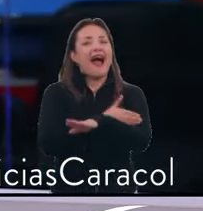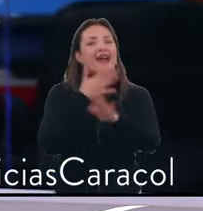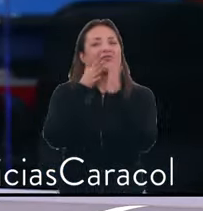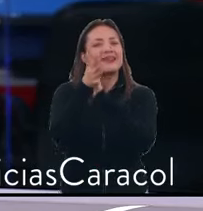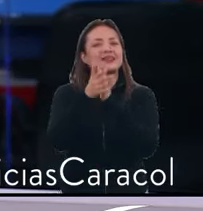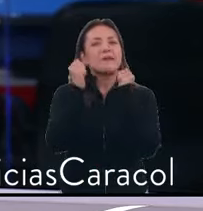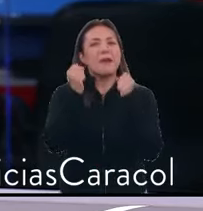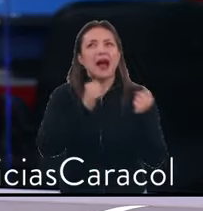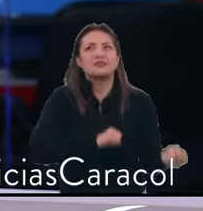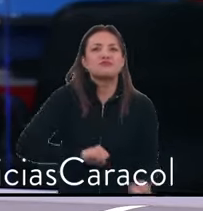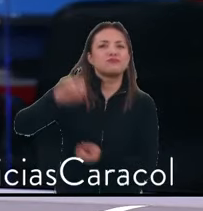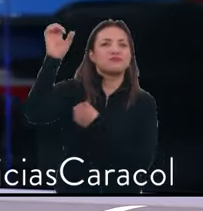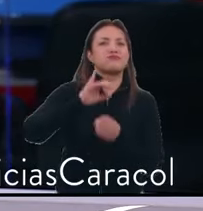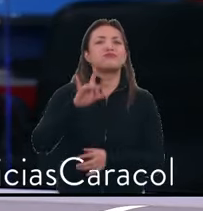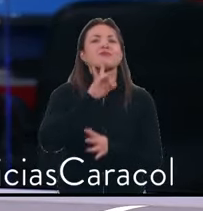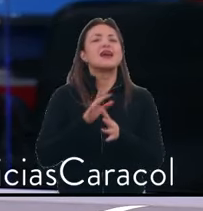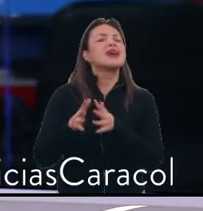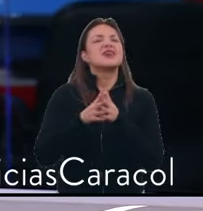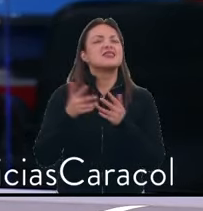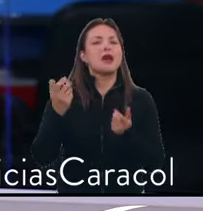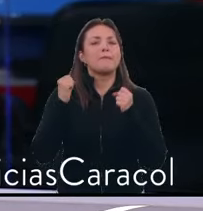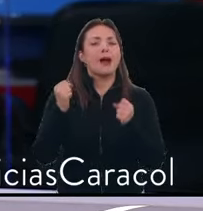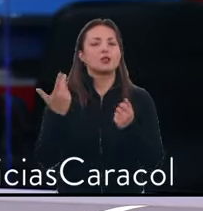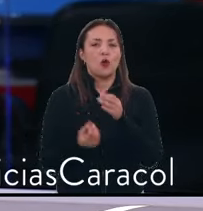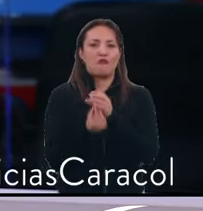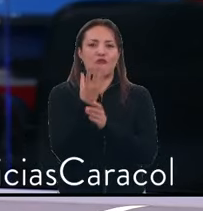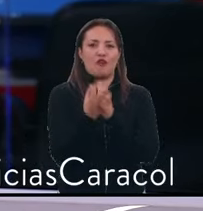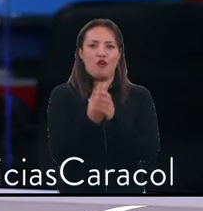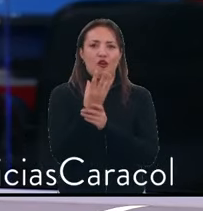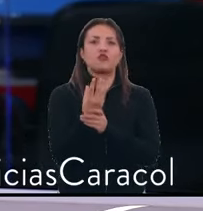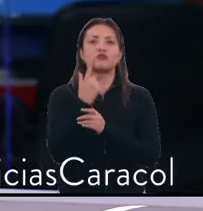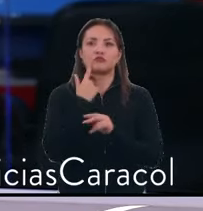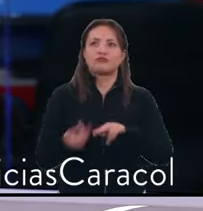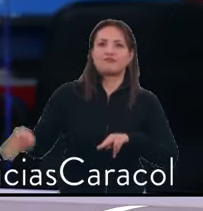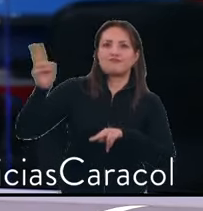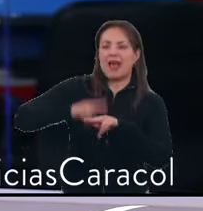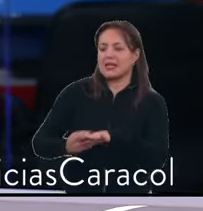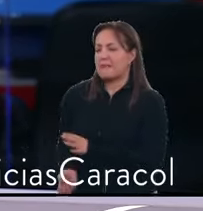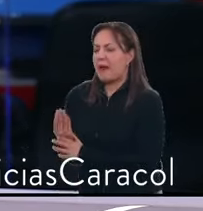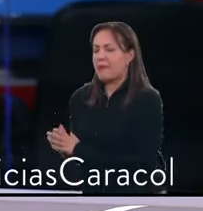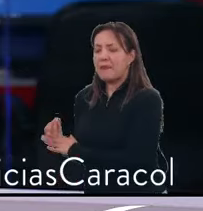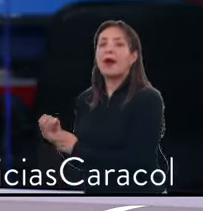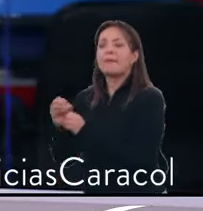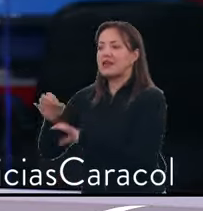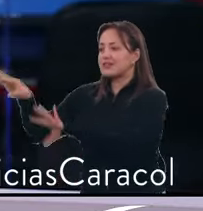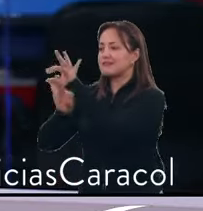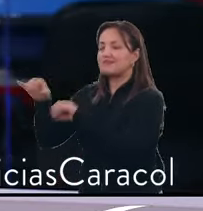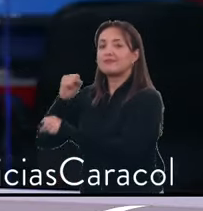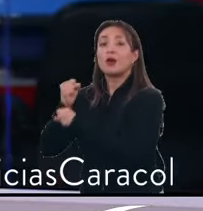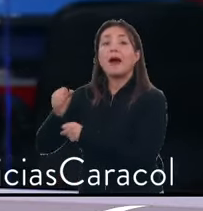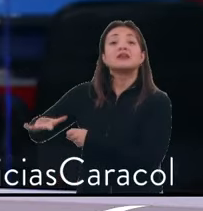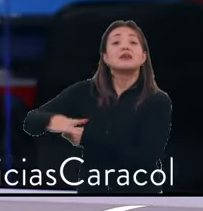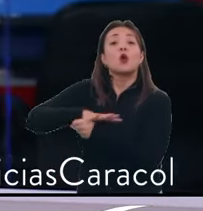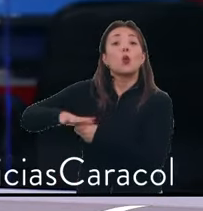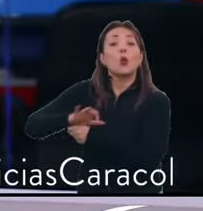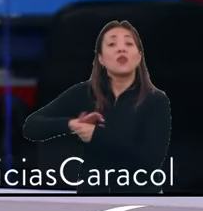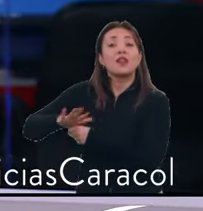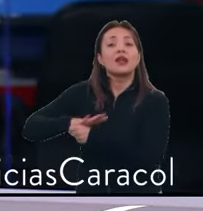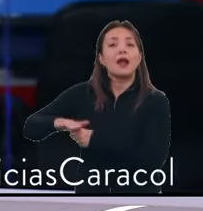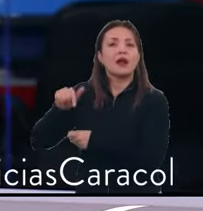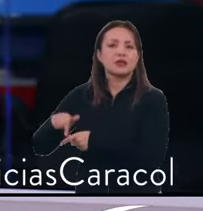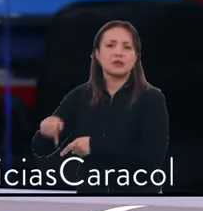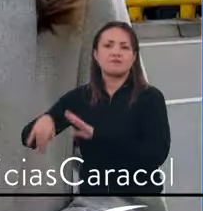más exporta a los Estados Unidos son las flores, con un gran aumento de producción y generación de empleo. Cundinamarca se convierte en el departamento